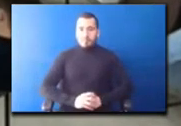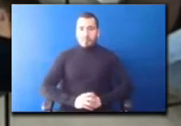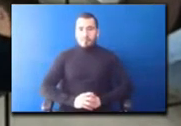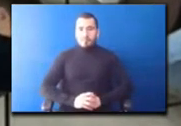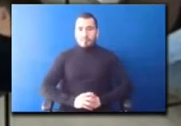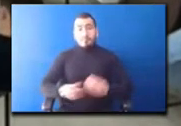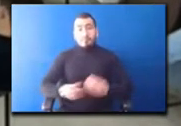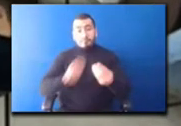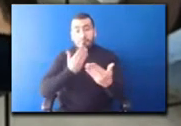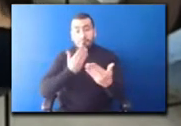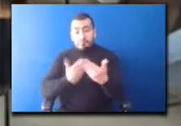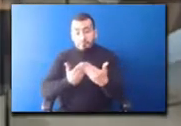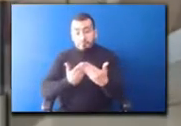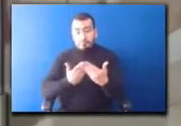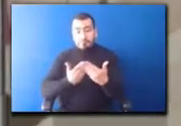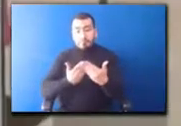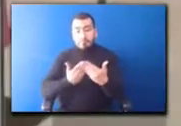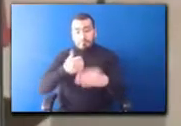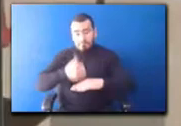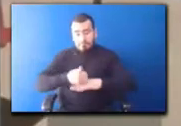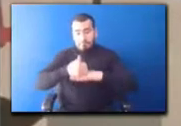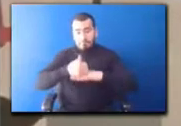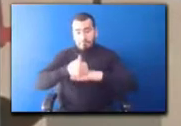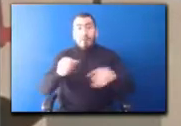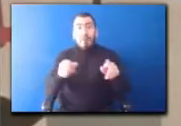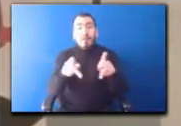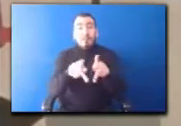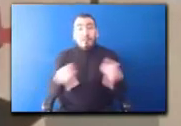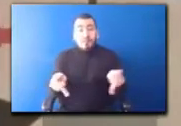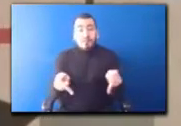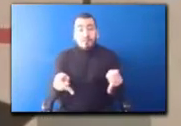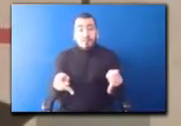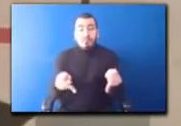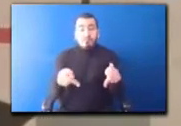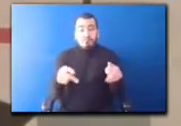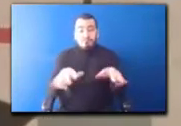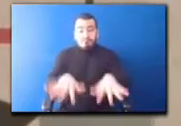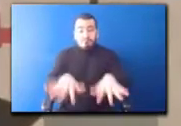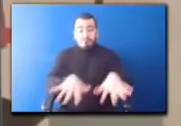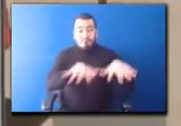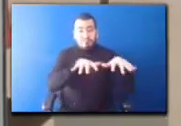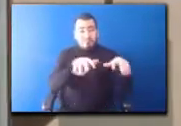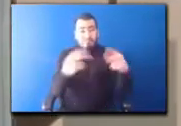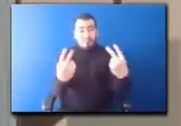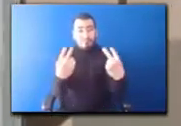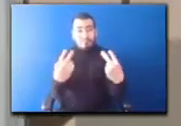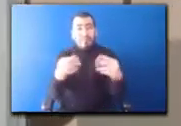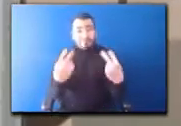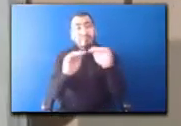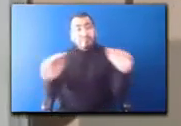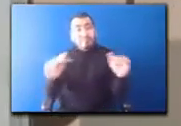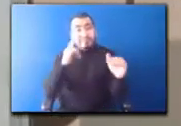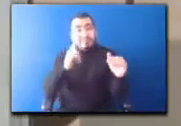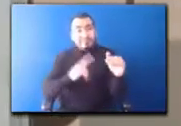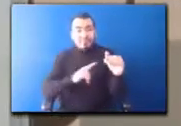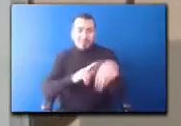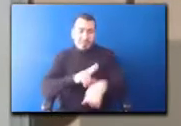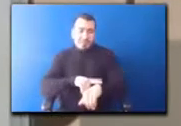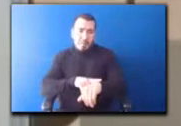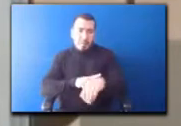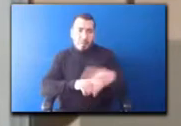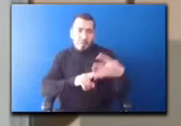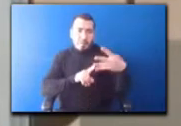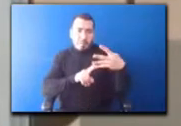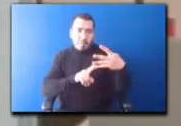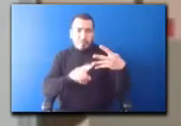Muchas gracias, señor rector. A las personas que nos acompañan en el auditorio, les recordamos que hemos destinado una franja para que ustedes puedan